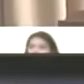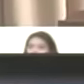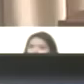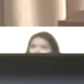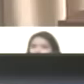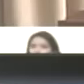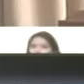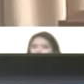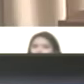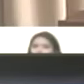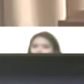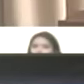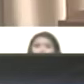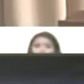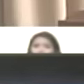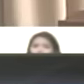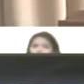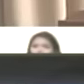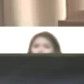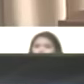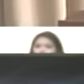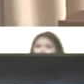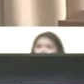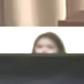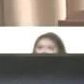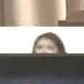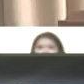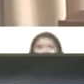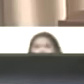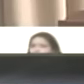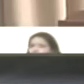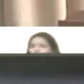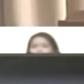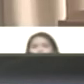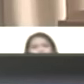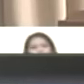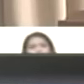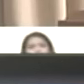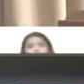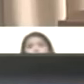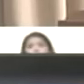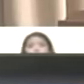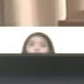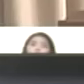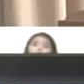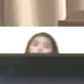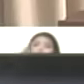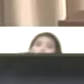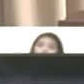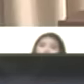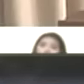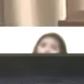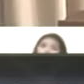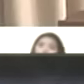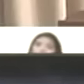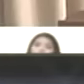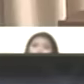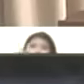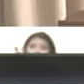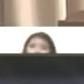vale su vida, que no se presten a esta situación, porque además de que van a enlutar su familia y a la familia venezolana, porque